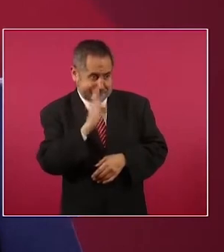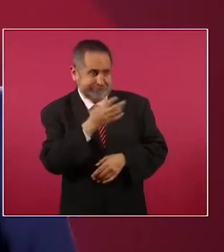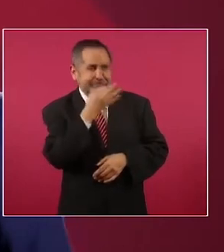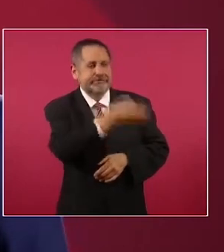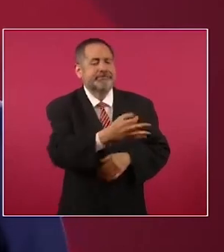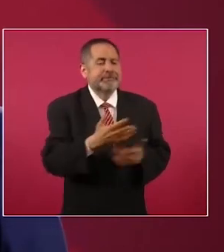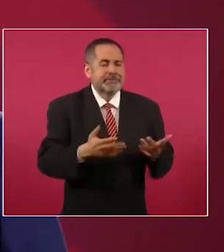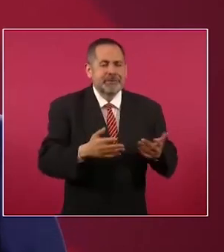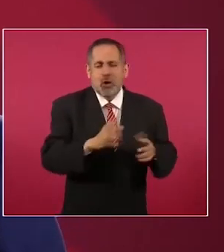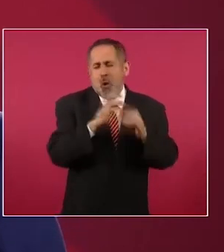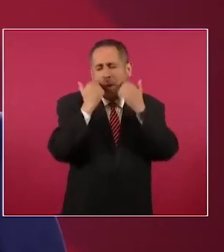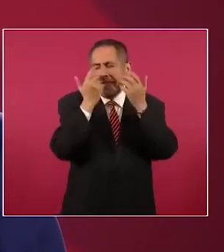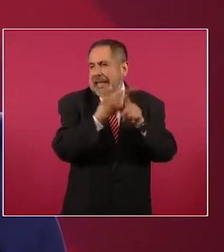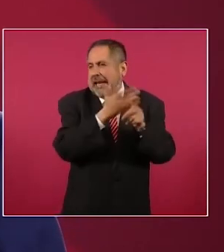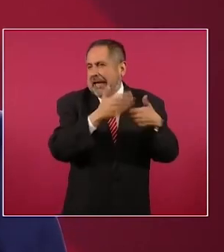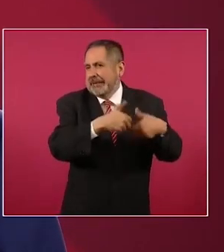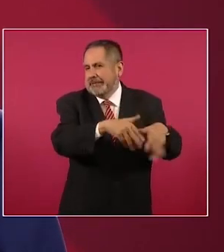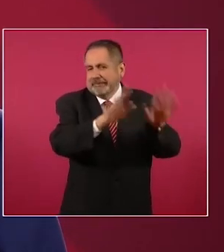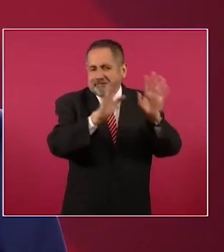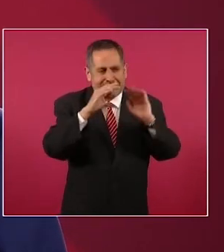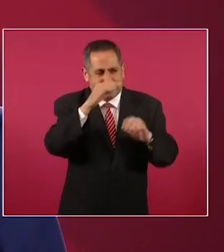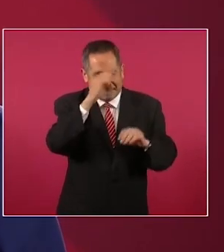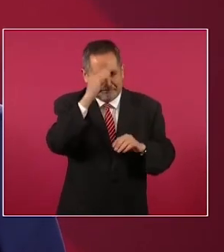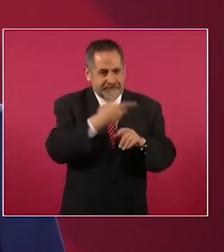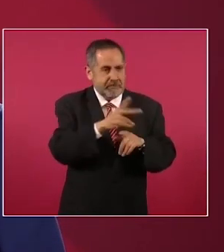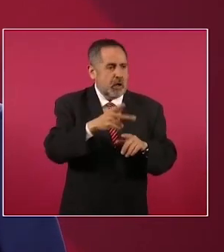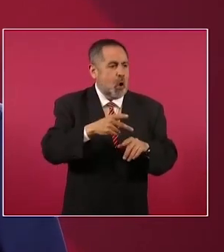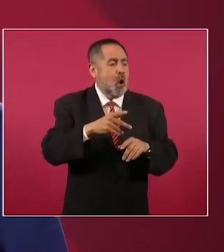o a cualquier otra actividad, ¿no? Que